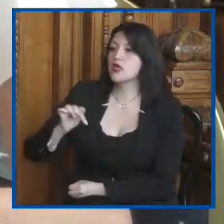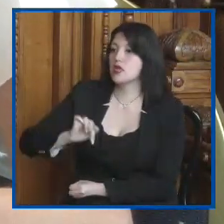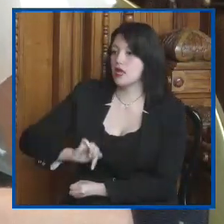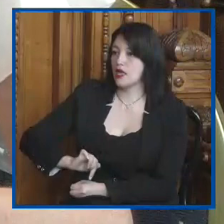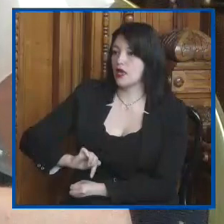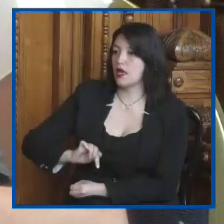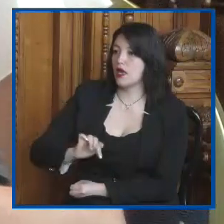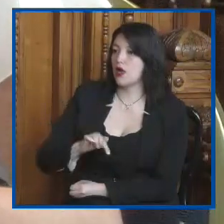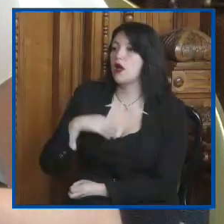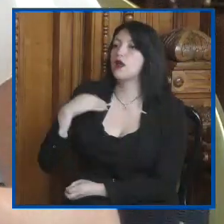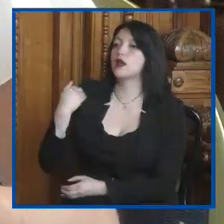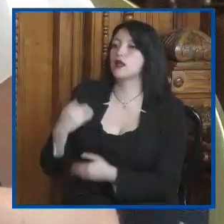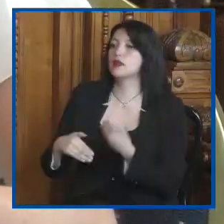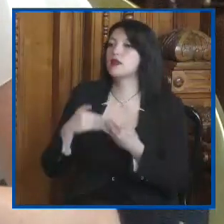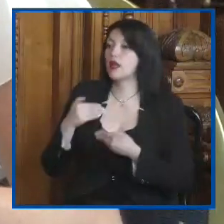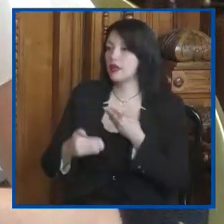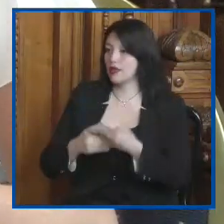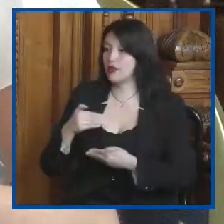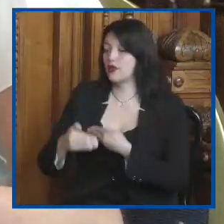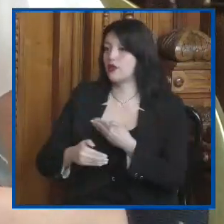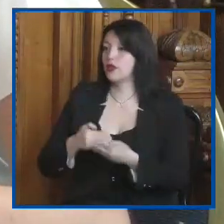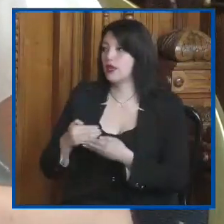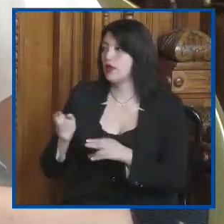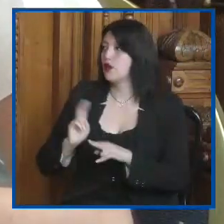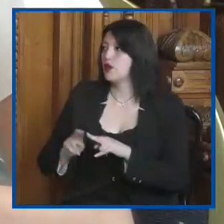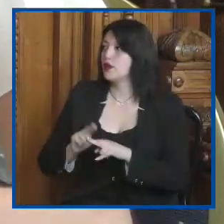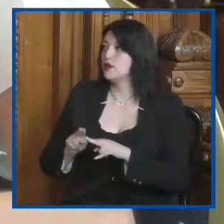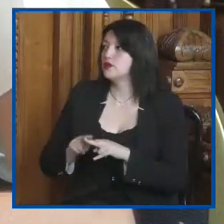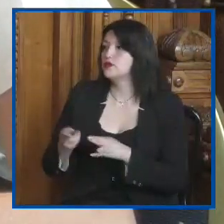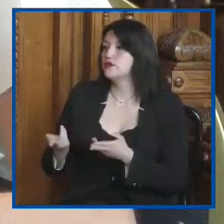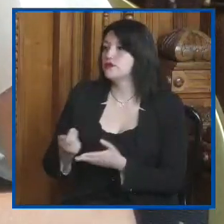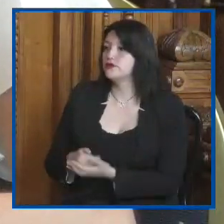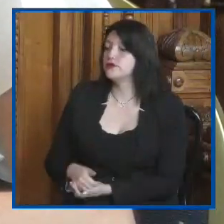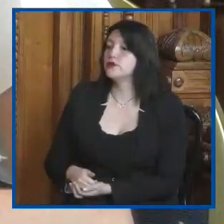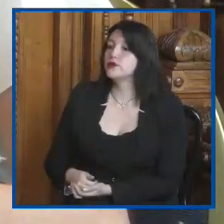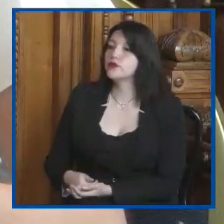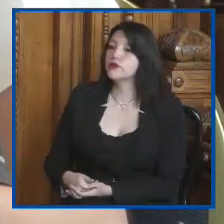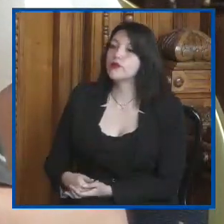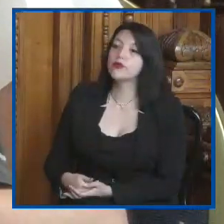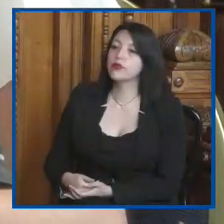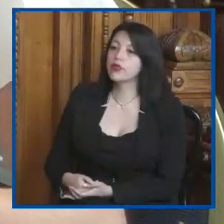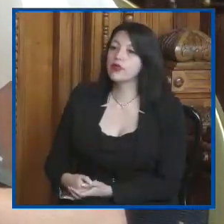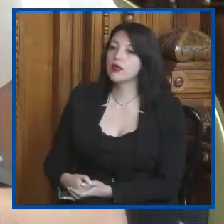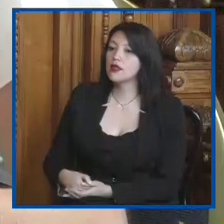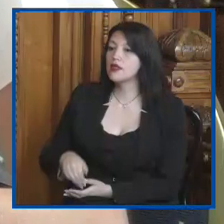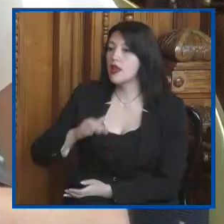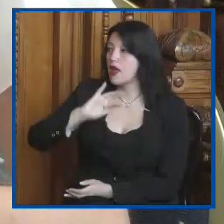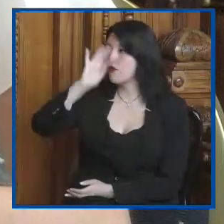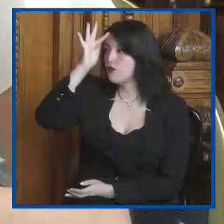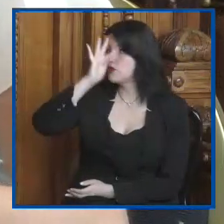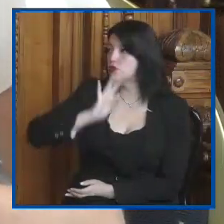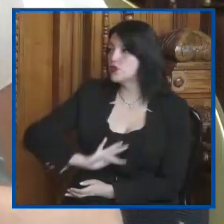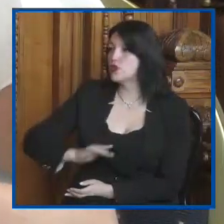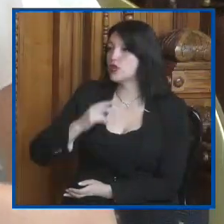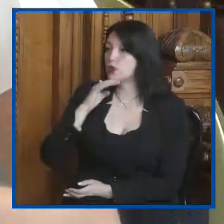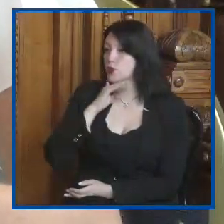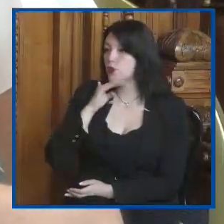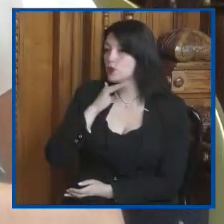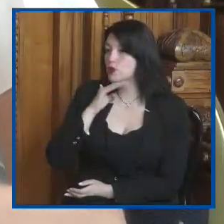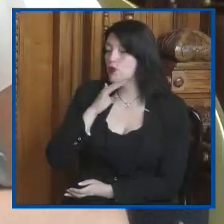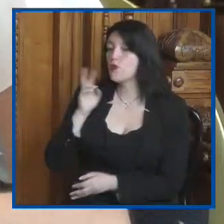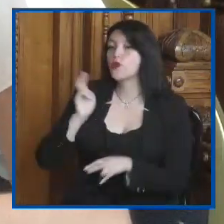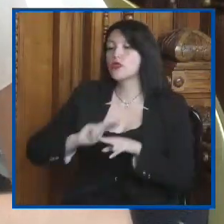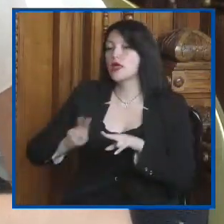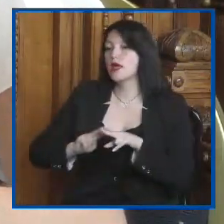trayectoria en el Poder Judicial y que esto yo lo venía viendo, desde la función que ocupo, pude